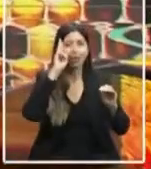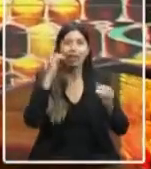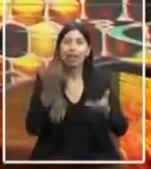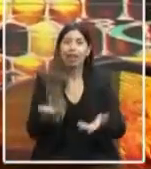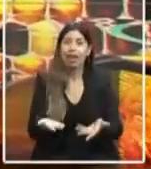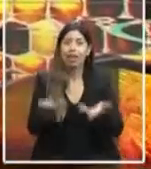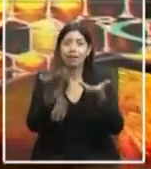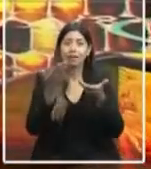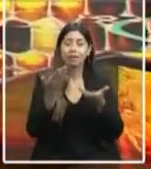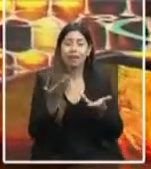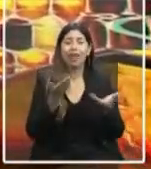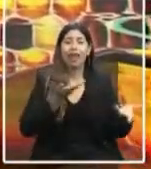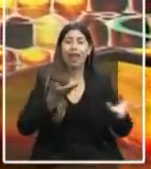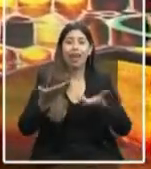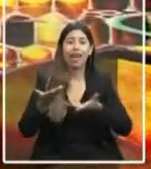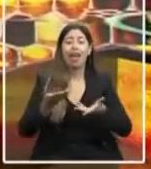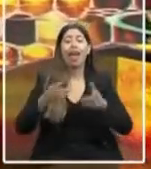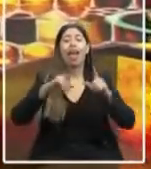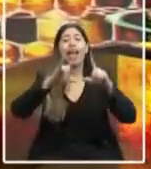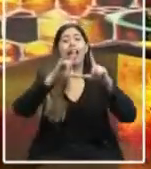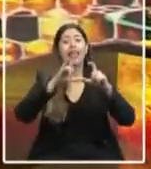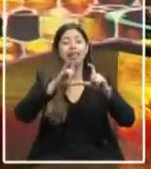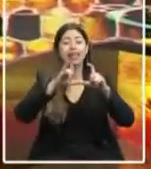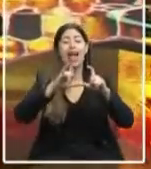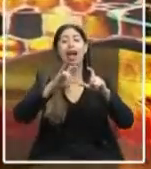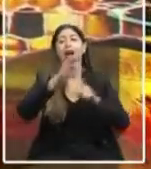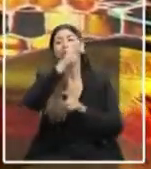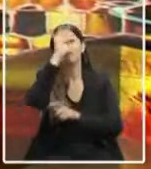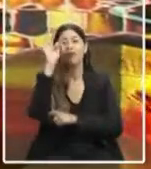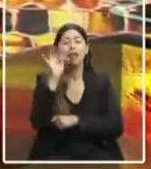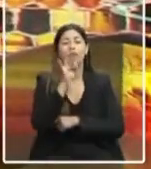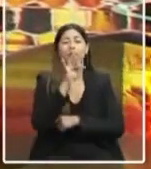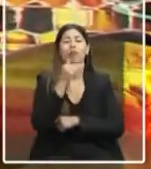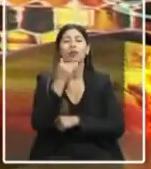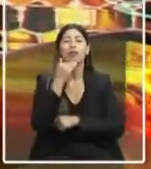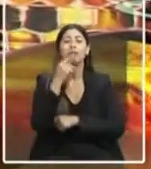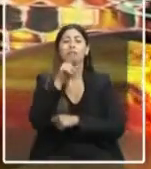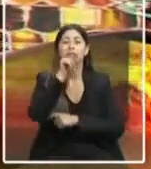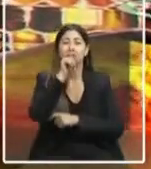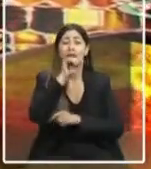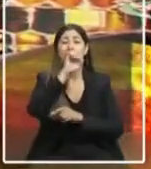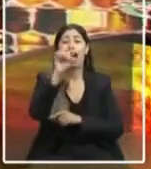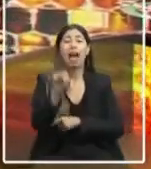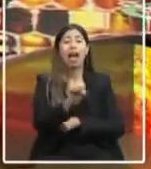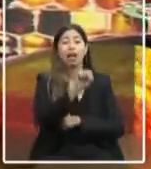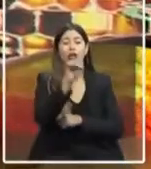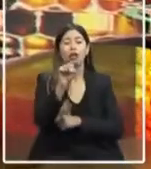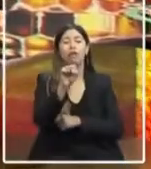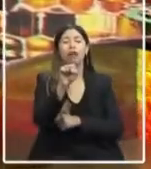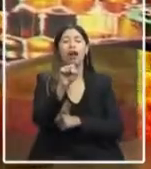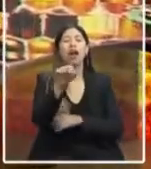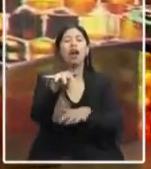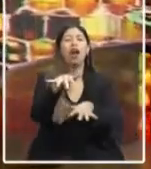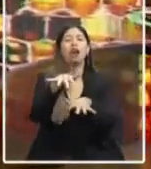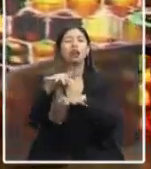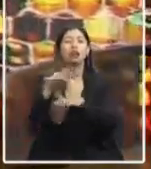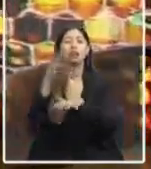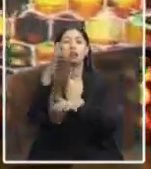interactuar con nosotros por Instagram, Facebook y Twitter en @congresofuturo, usando por supuesto el hashtag